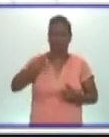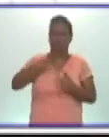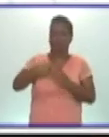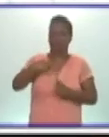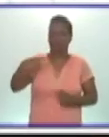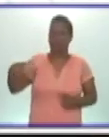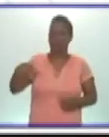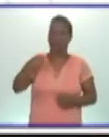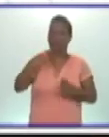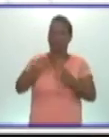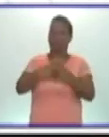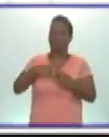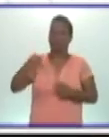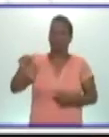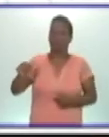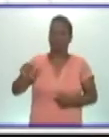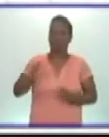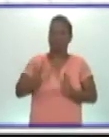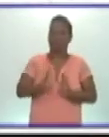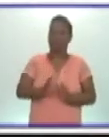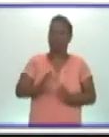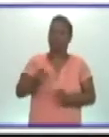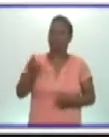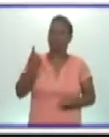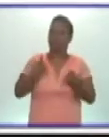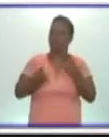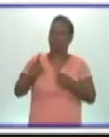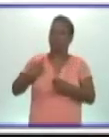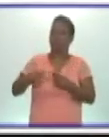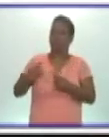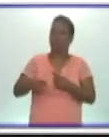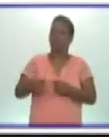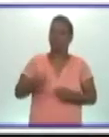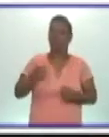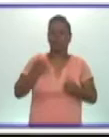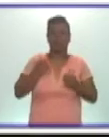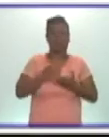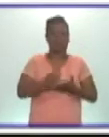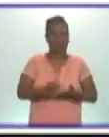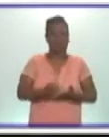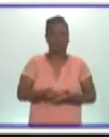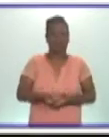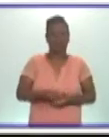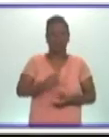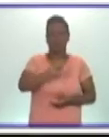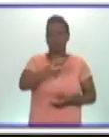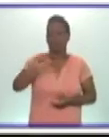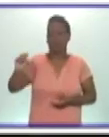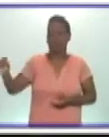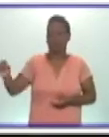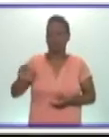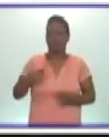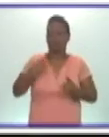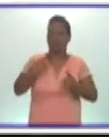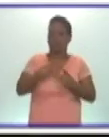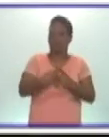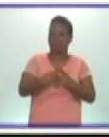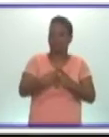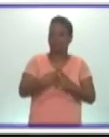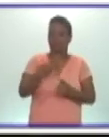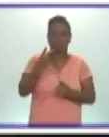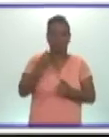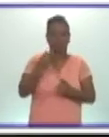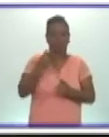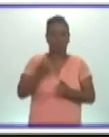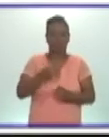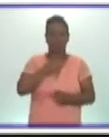empezar, repasemos algunos conceptos básicos. Un monomio es una expresión algebraica que consta de un solo término, así como